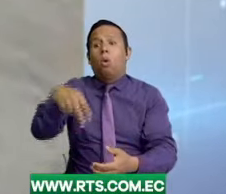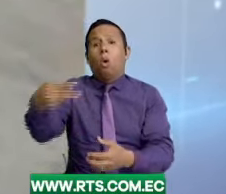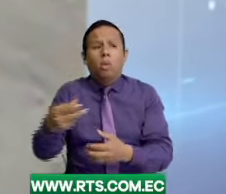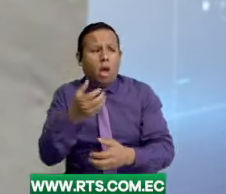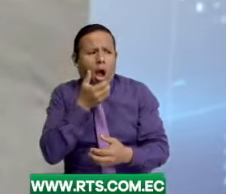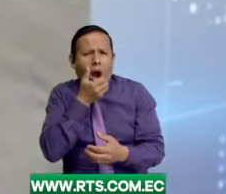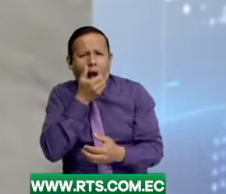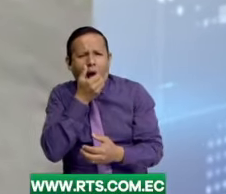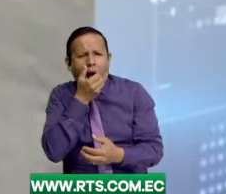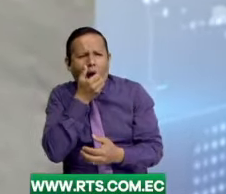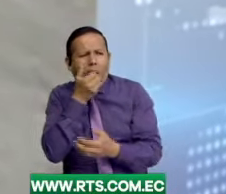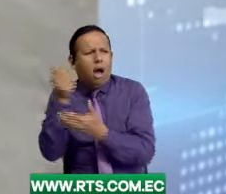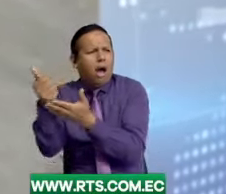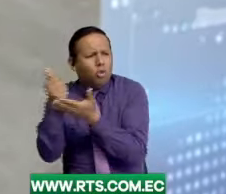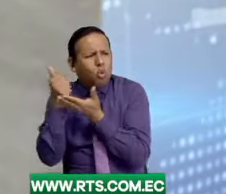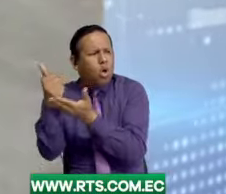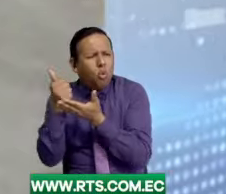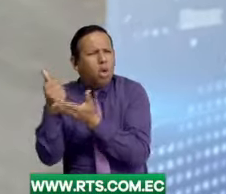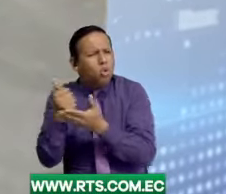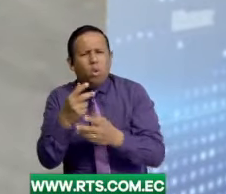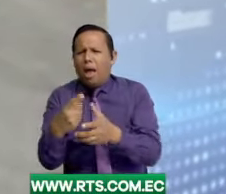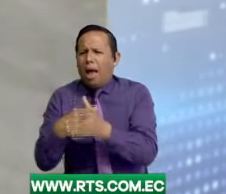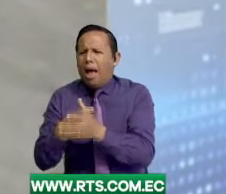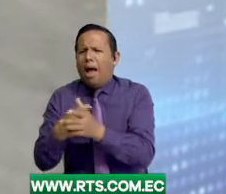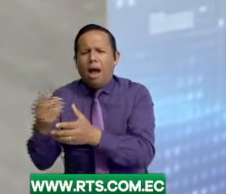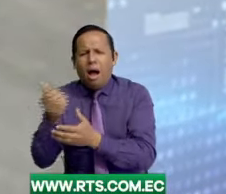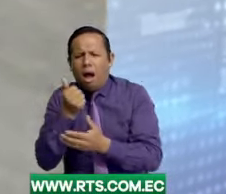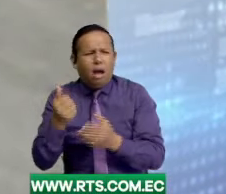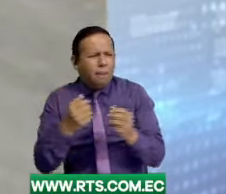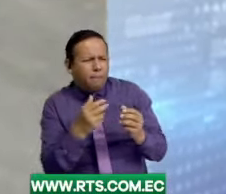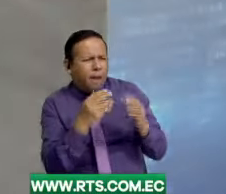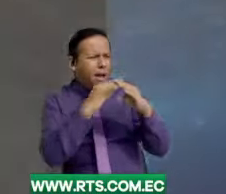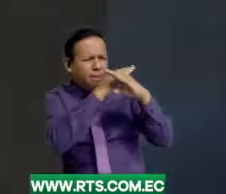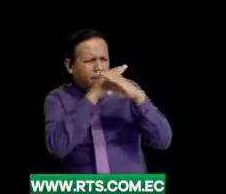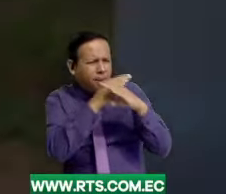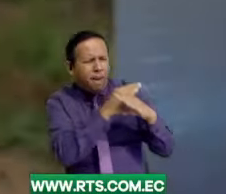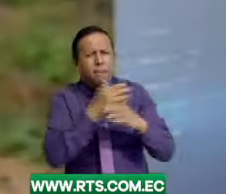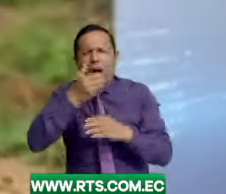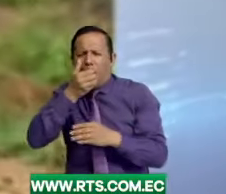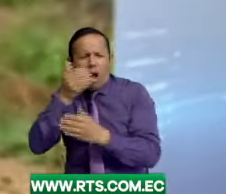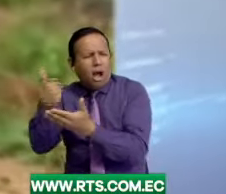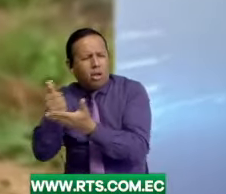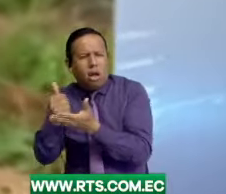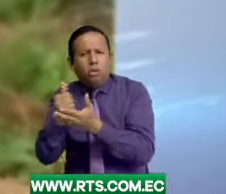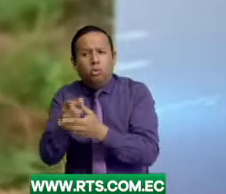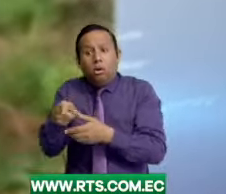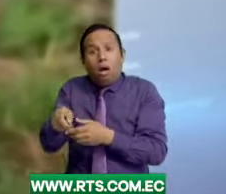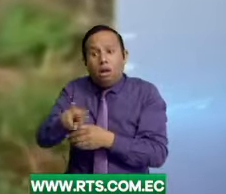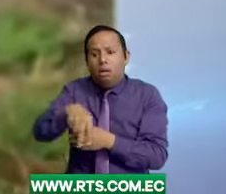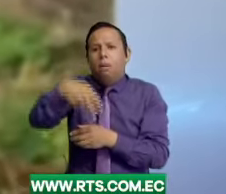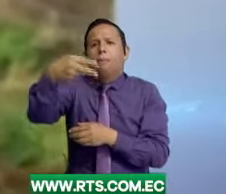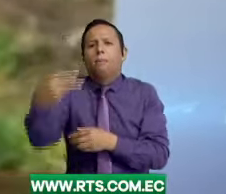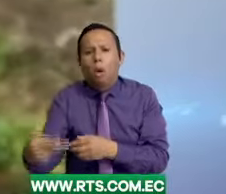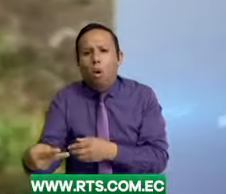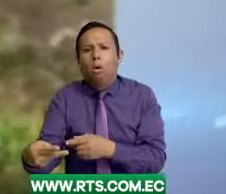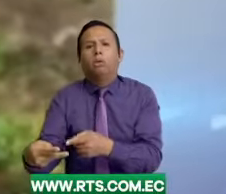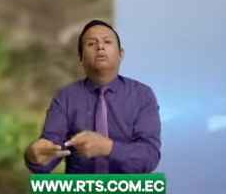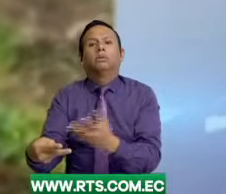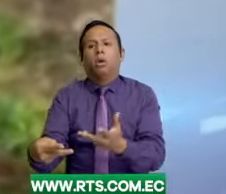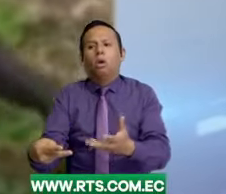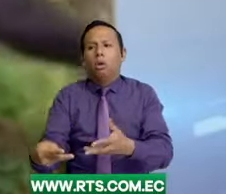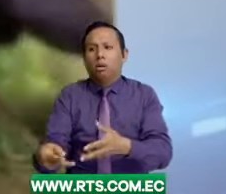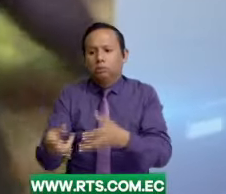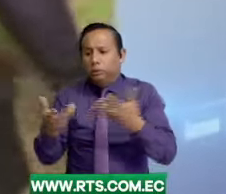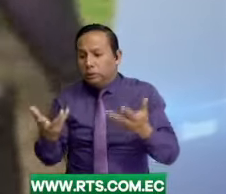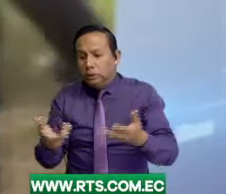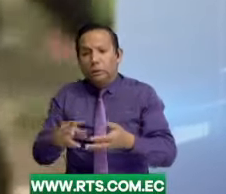la radio institucional mientras esquivaba los proyectiles. Este último quedó herido en un barranco, de donde fue sacado